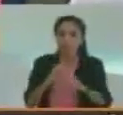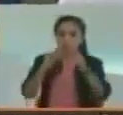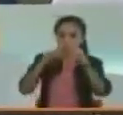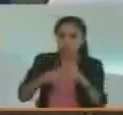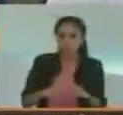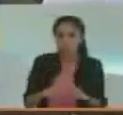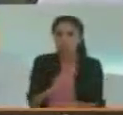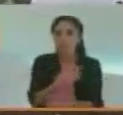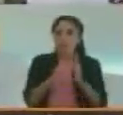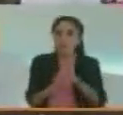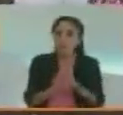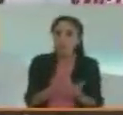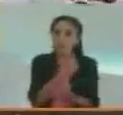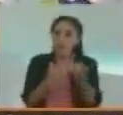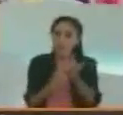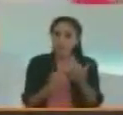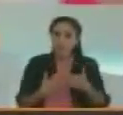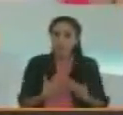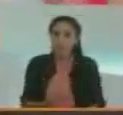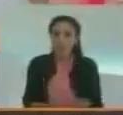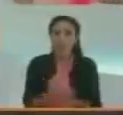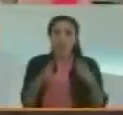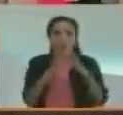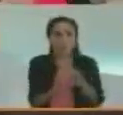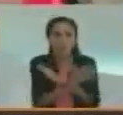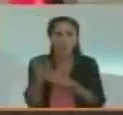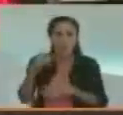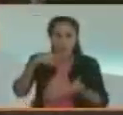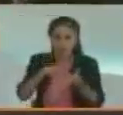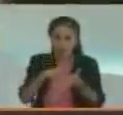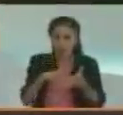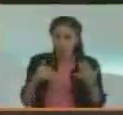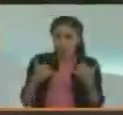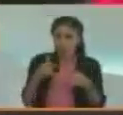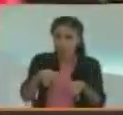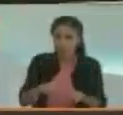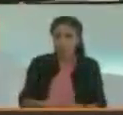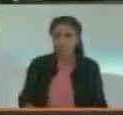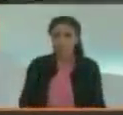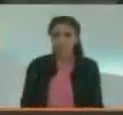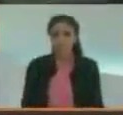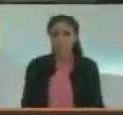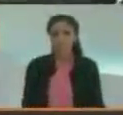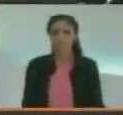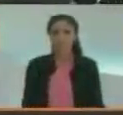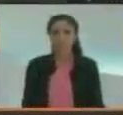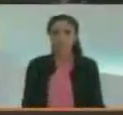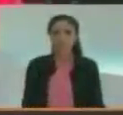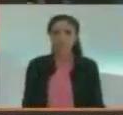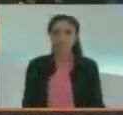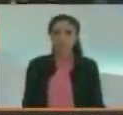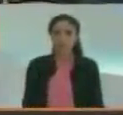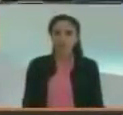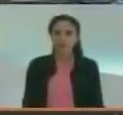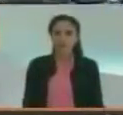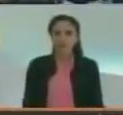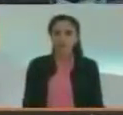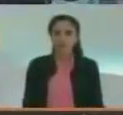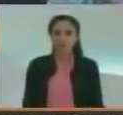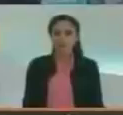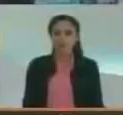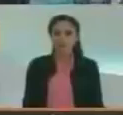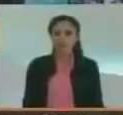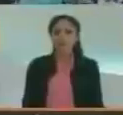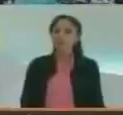Vengo a pedirte tu apoyo, carabobeño, carabobeña, que nos unamos y fortalezcamos los